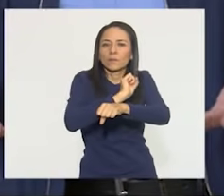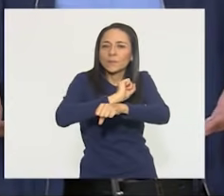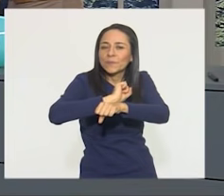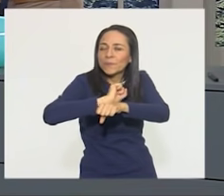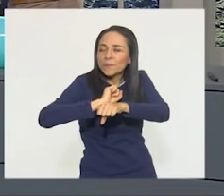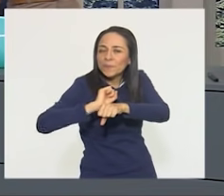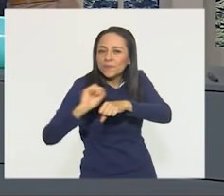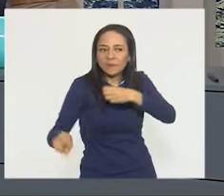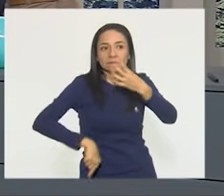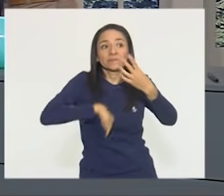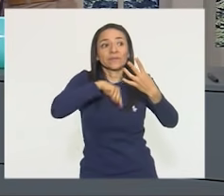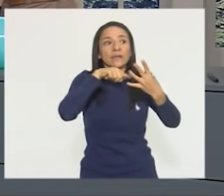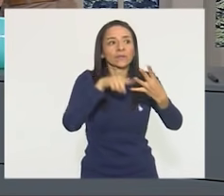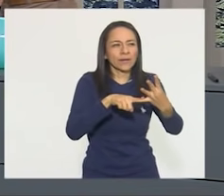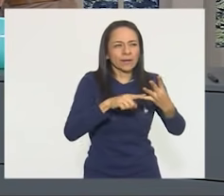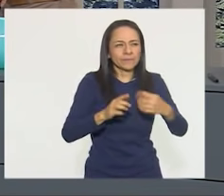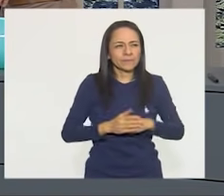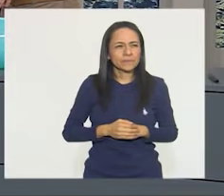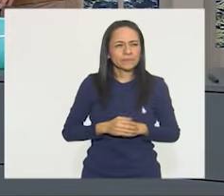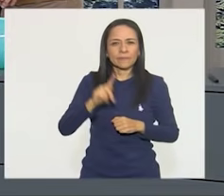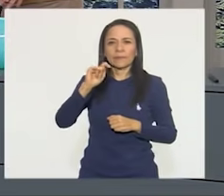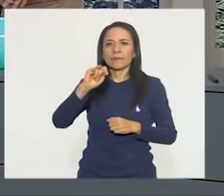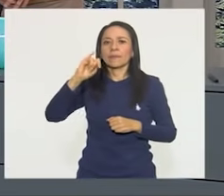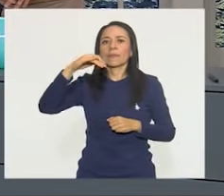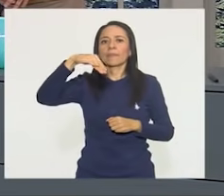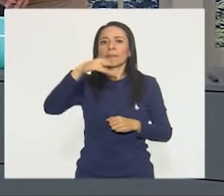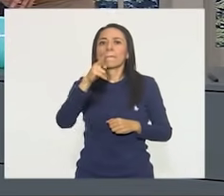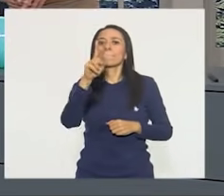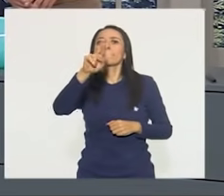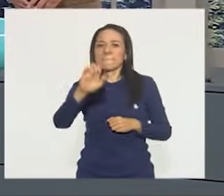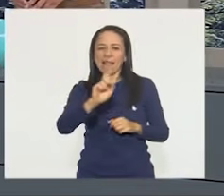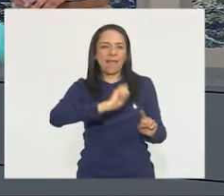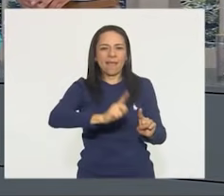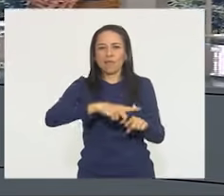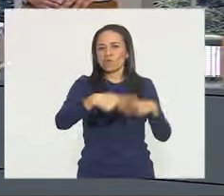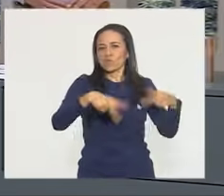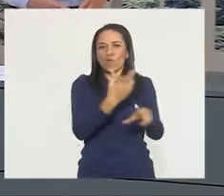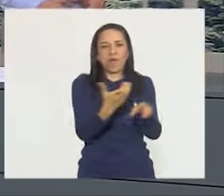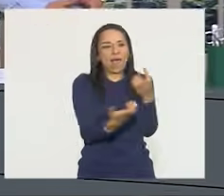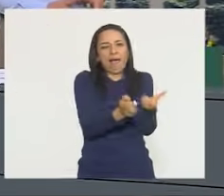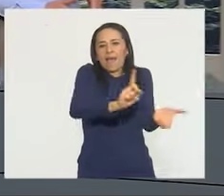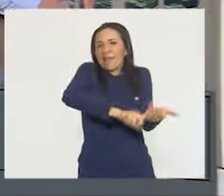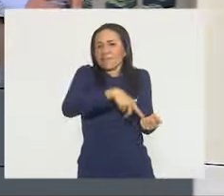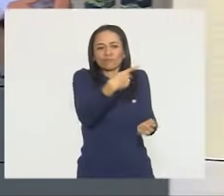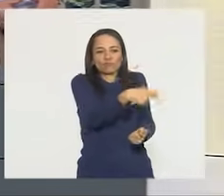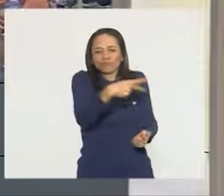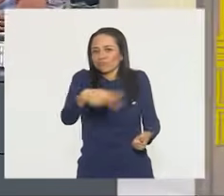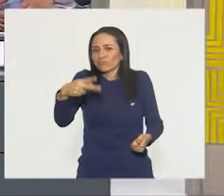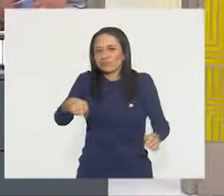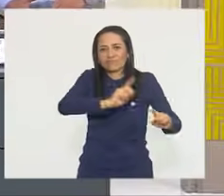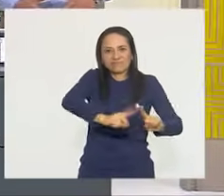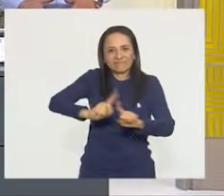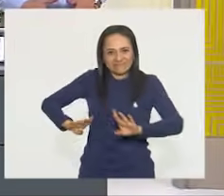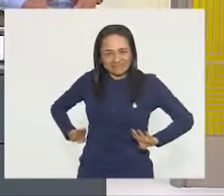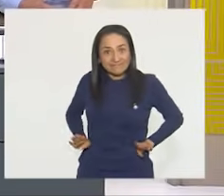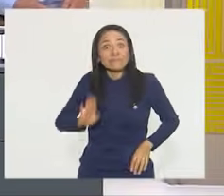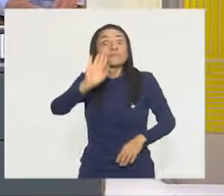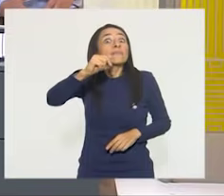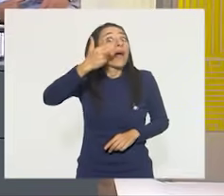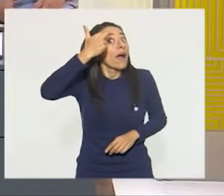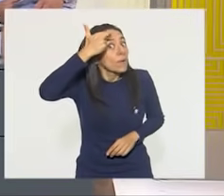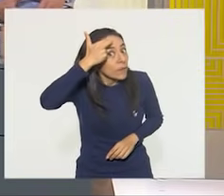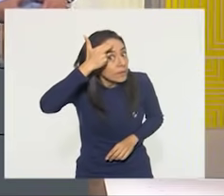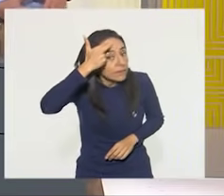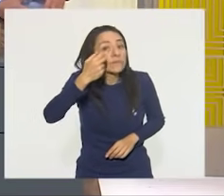tiene cada uno de los objetos. Entonces, Juan, recuerda algo muy interesante, algo muy importante. La cualidad es